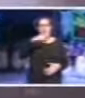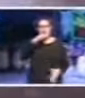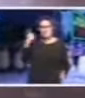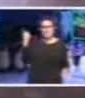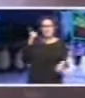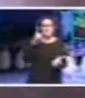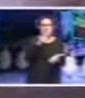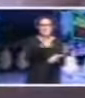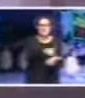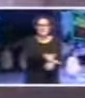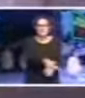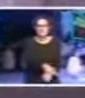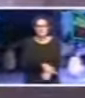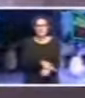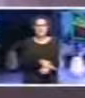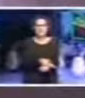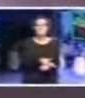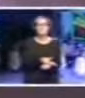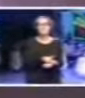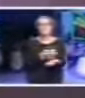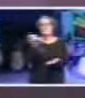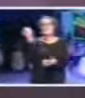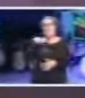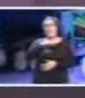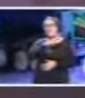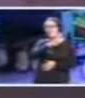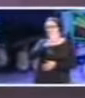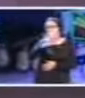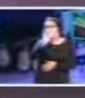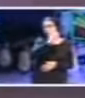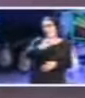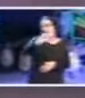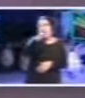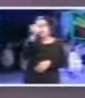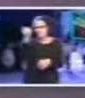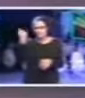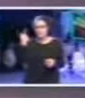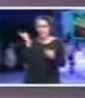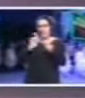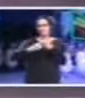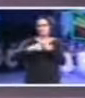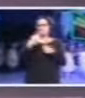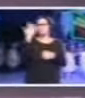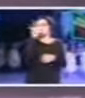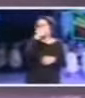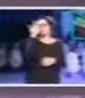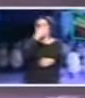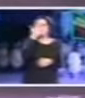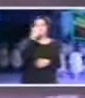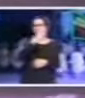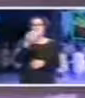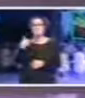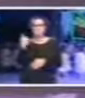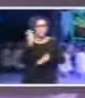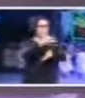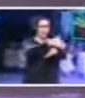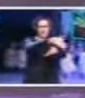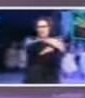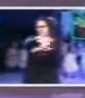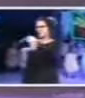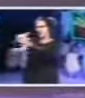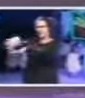año más. Ya son 35 en el carnaval, por todas las